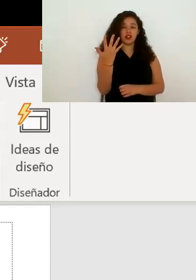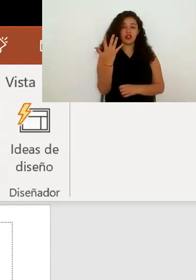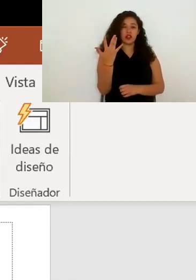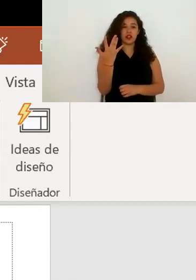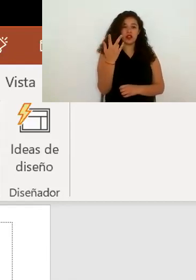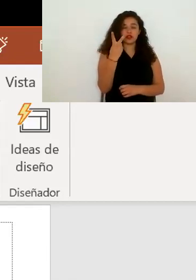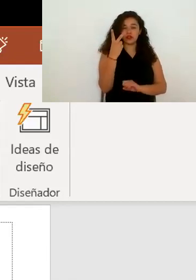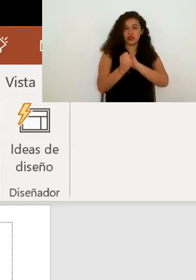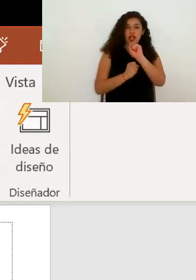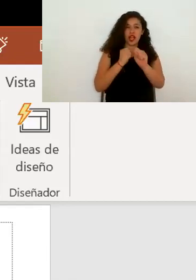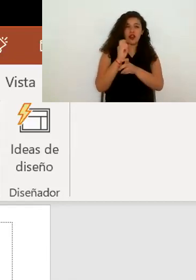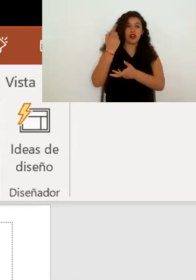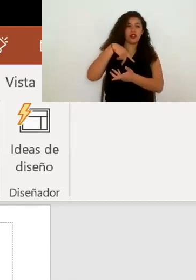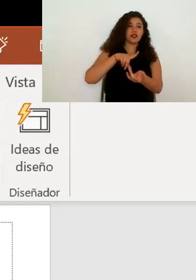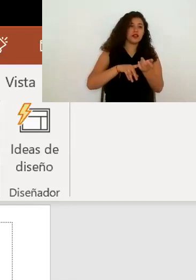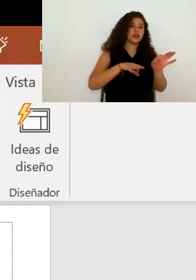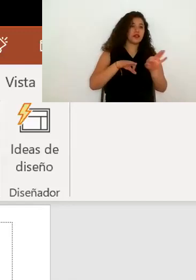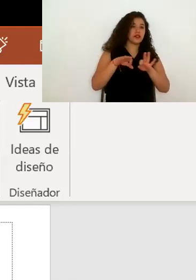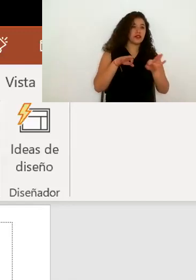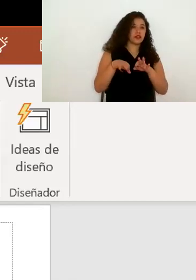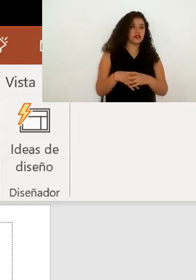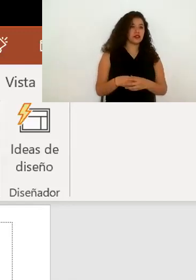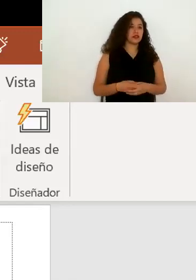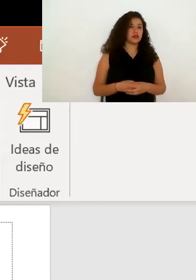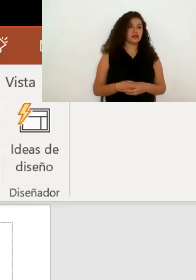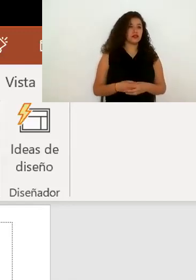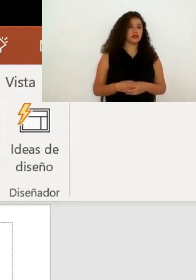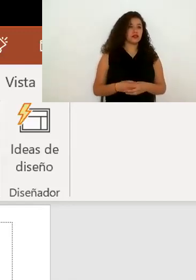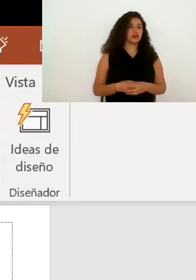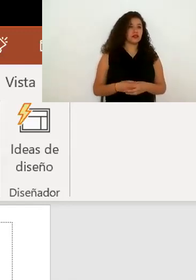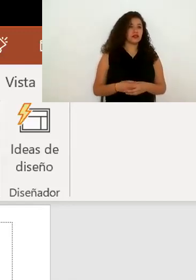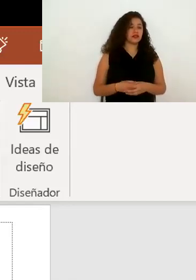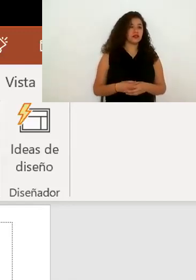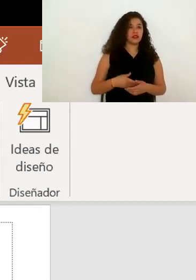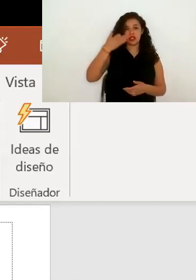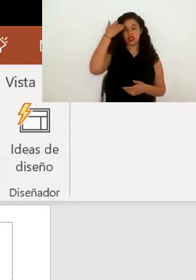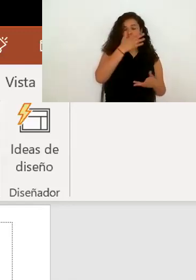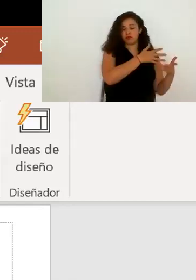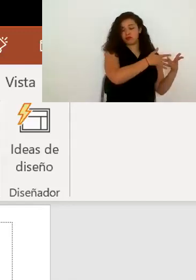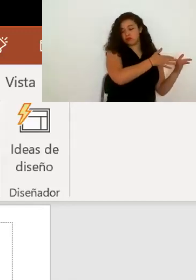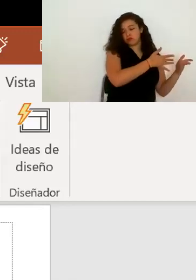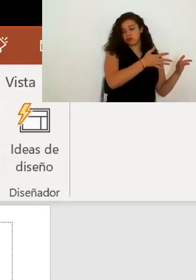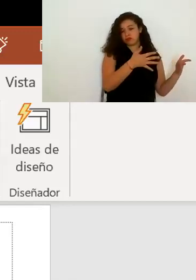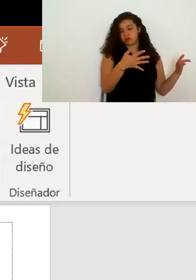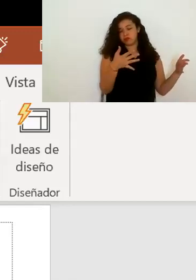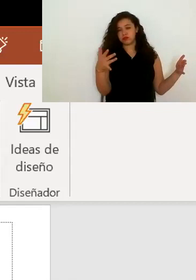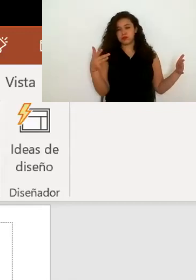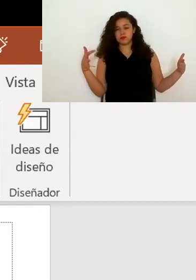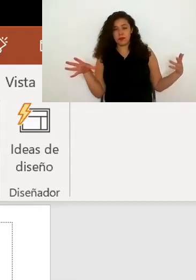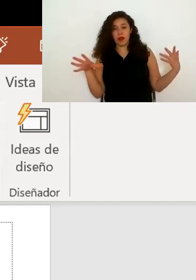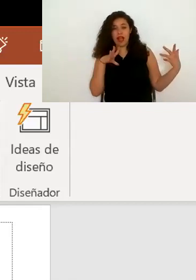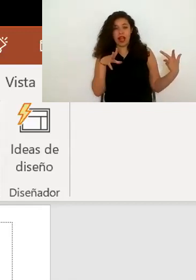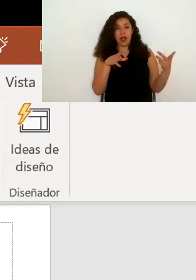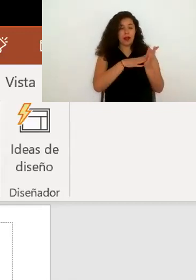años, laborando en su institución, y a lo largo del tiempo pues vamos acumulando un conjunto